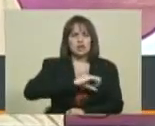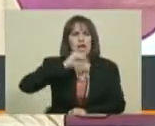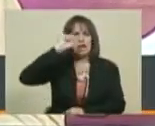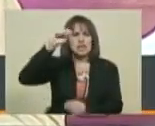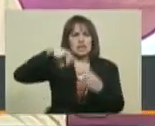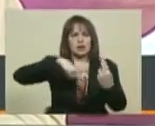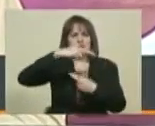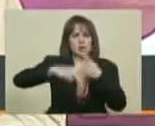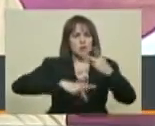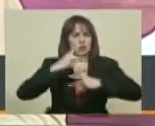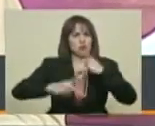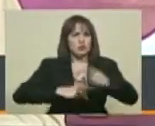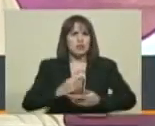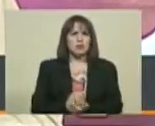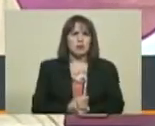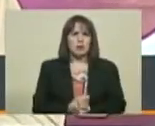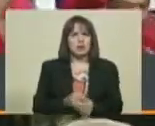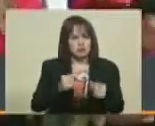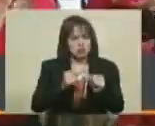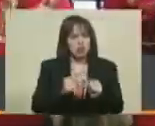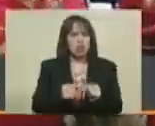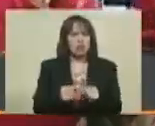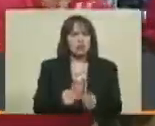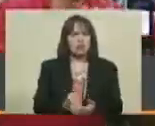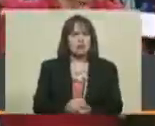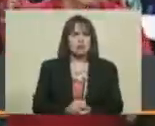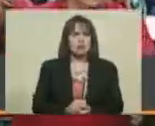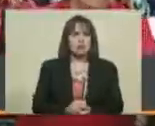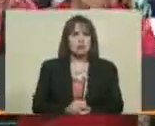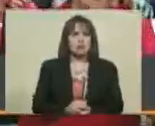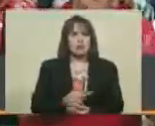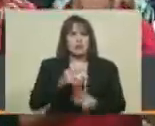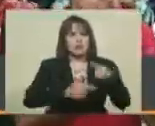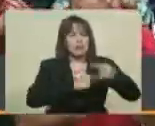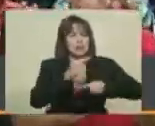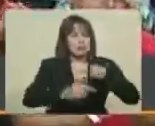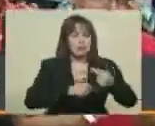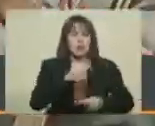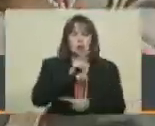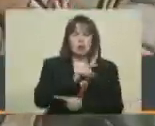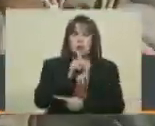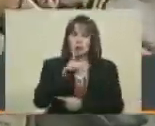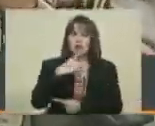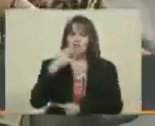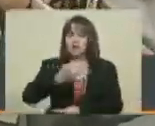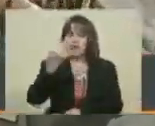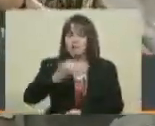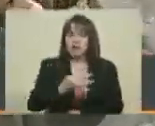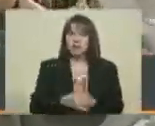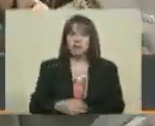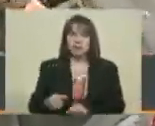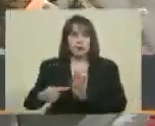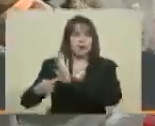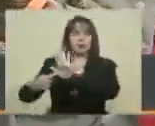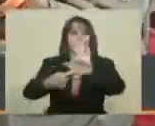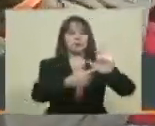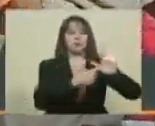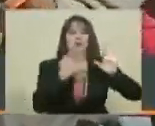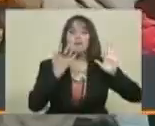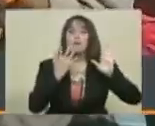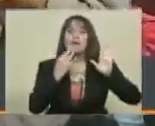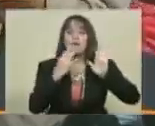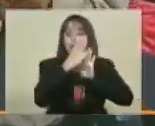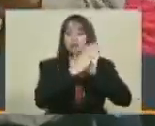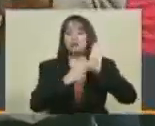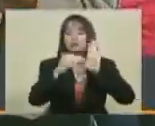revolucionaria, productiva, sostenible, del siglo XXI verdaderamente. Un ejemplo para el mundo